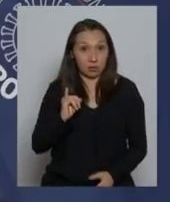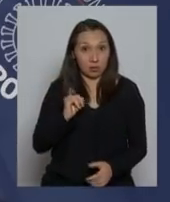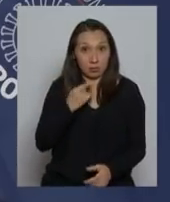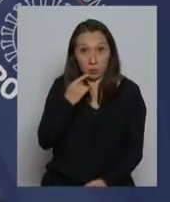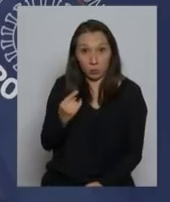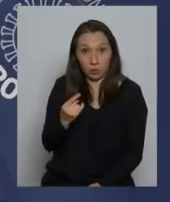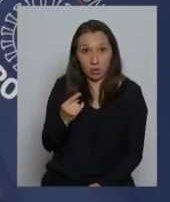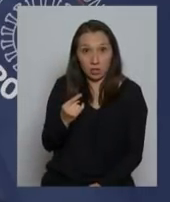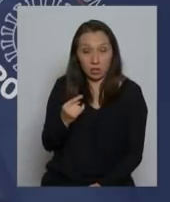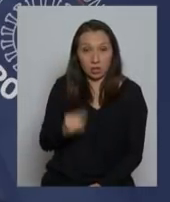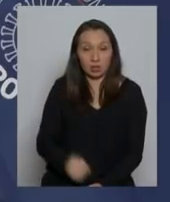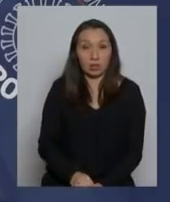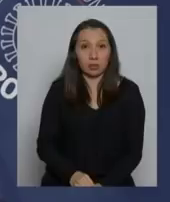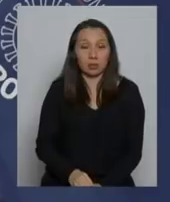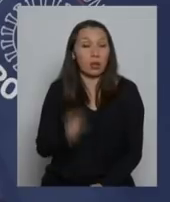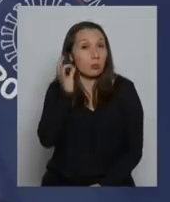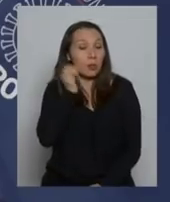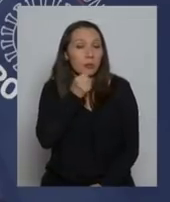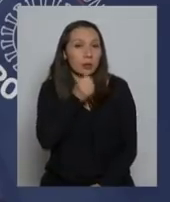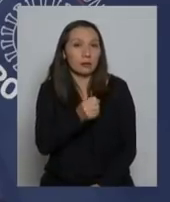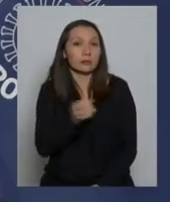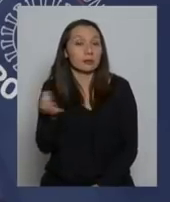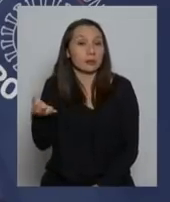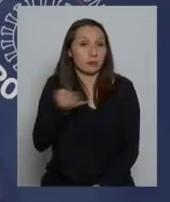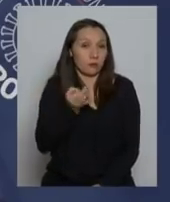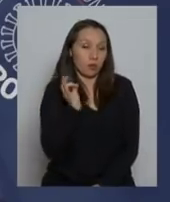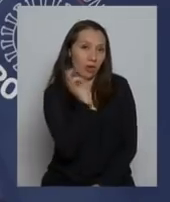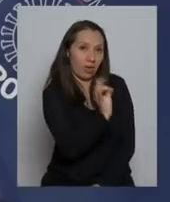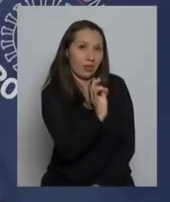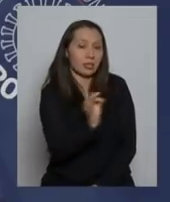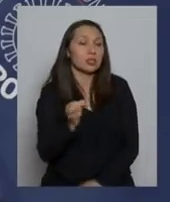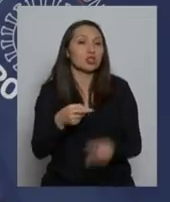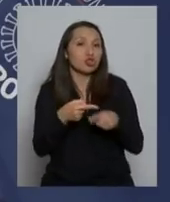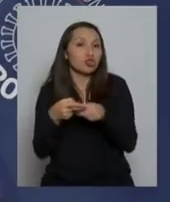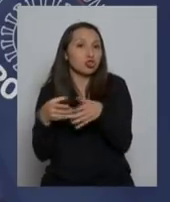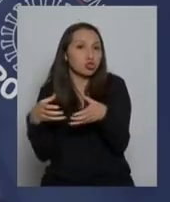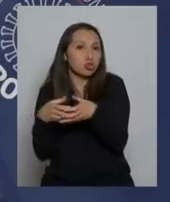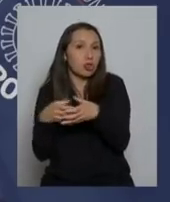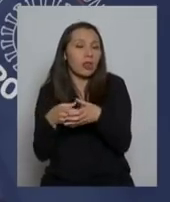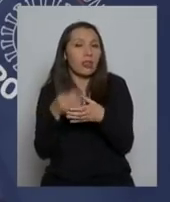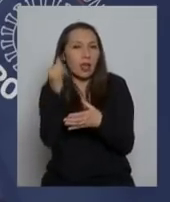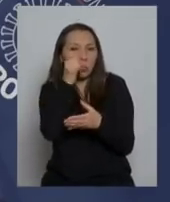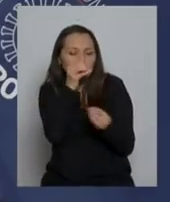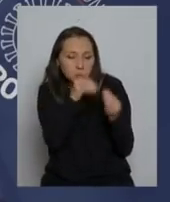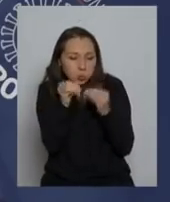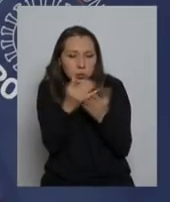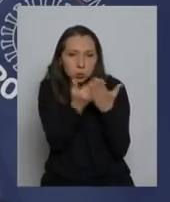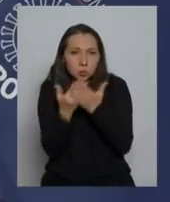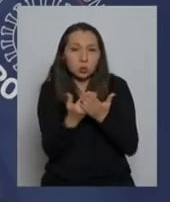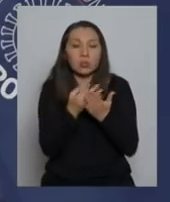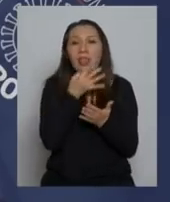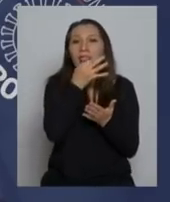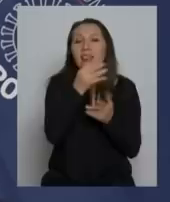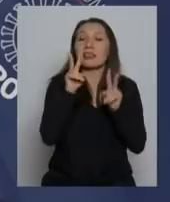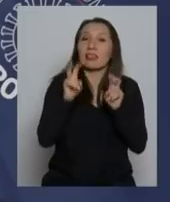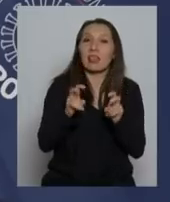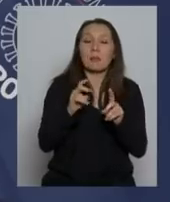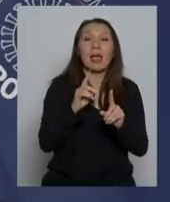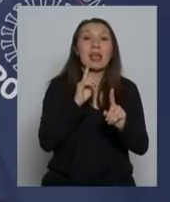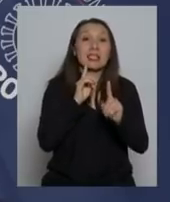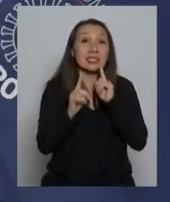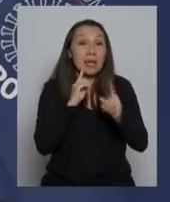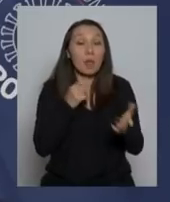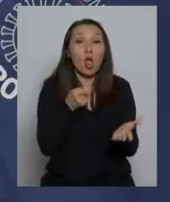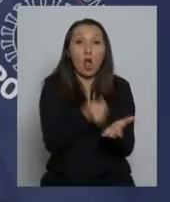correcto? Le remito lo que dijo la Sociedad de Infectología. Probablemente sea así. Se refieren a tanto exámenes